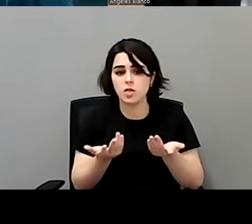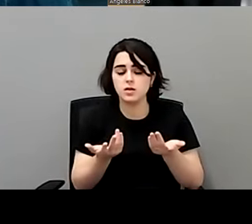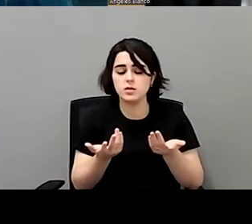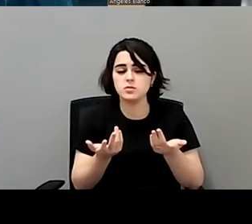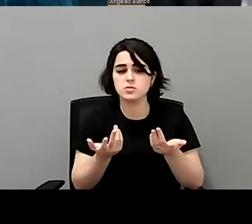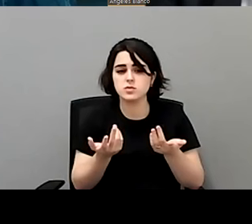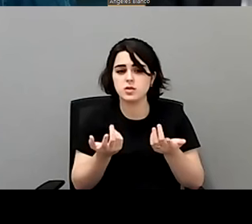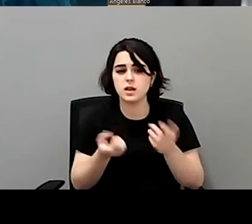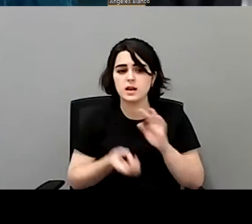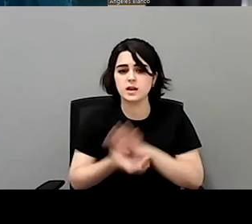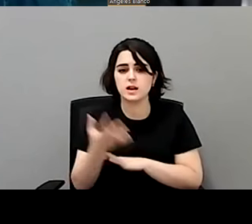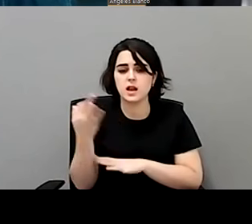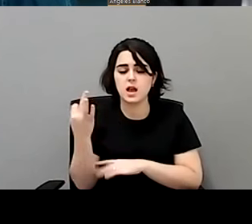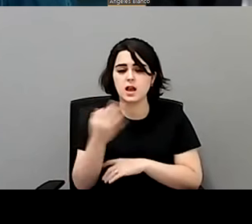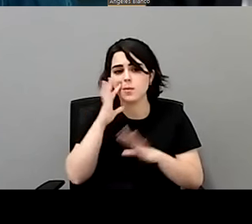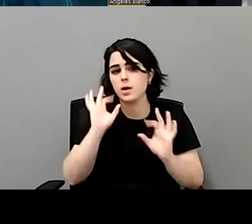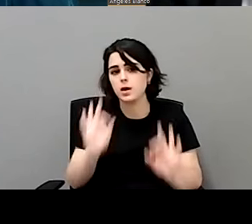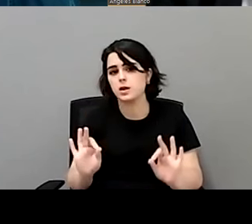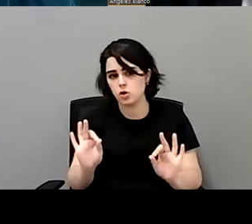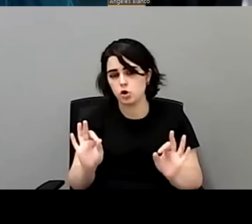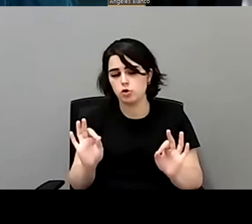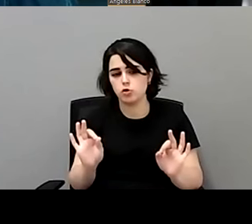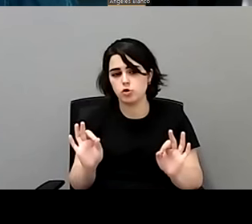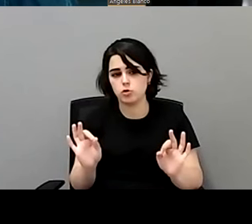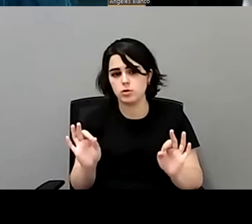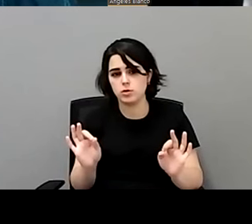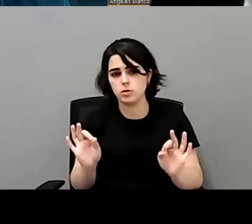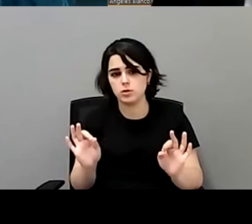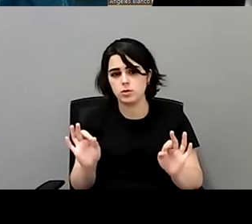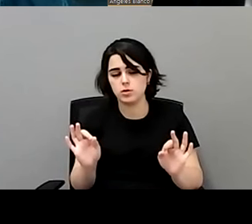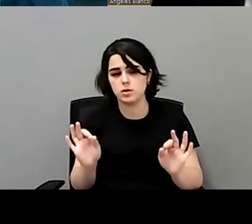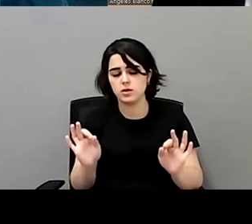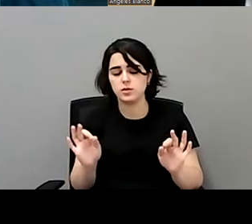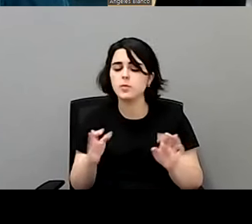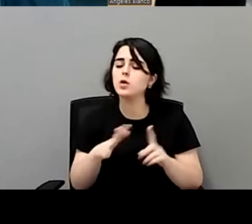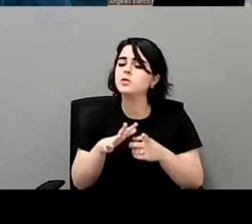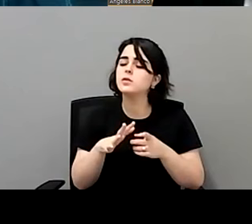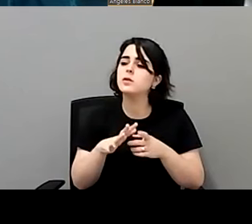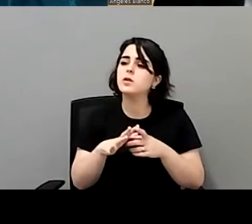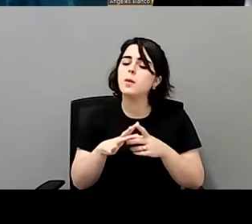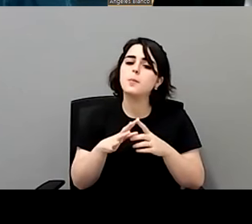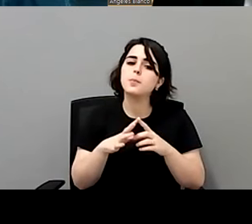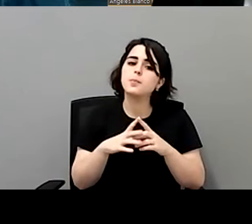puede provocar el peligro de que se desvirtúe